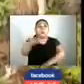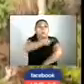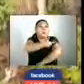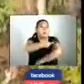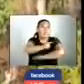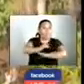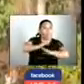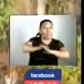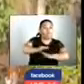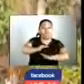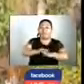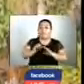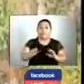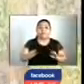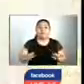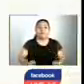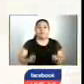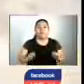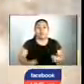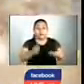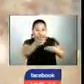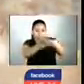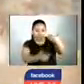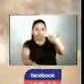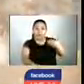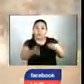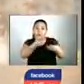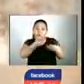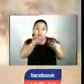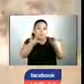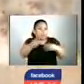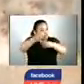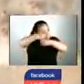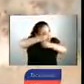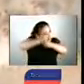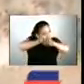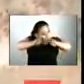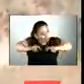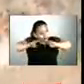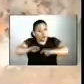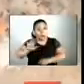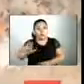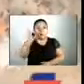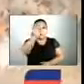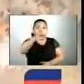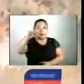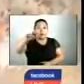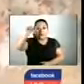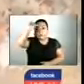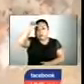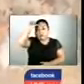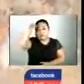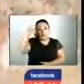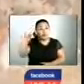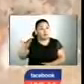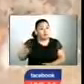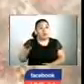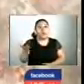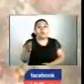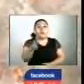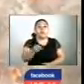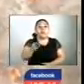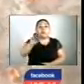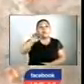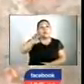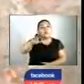tratamientos de acuerdo con indicios arrojados por varios estudios de laboratorio. India reporta actualmente récords de contagios con más